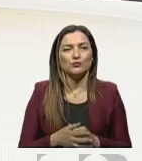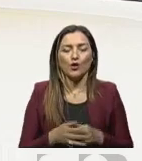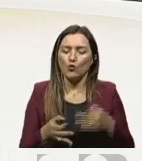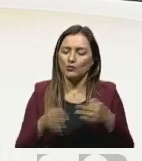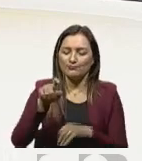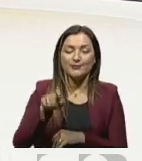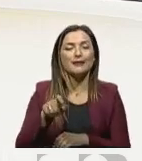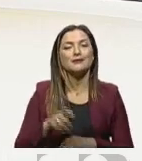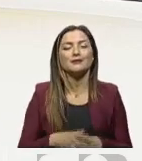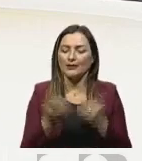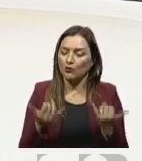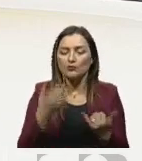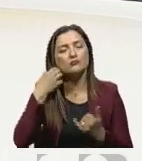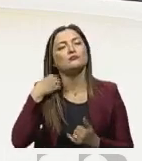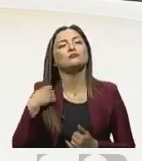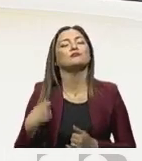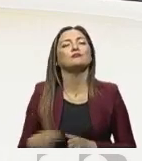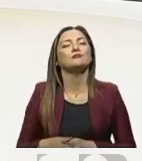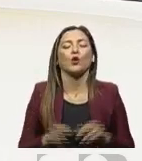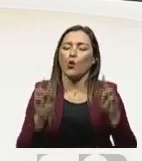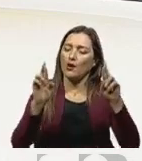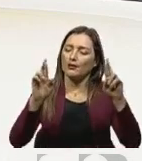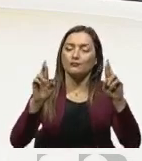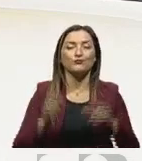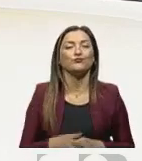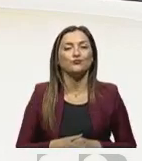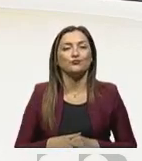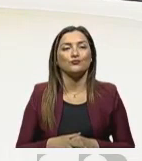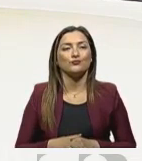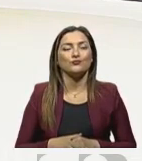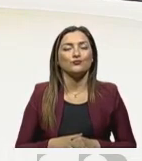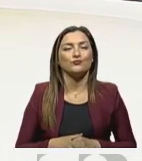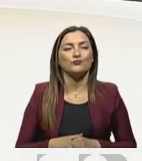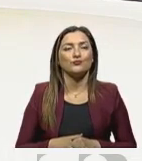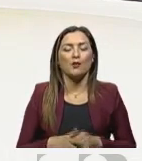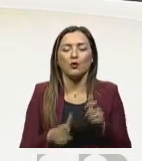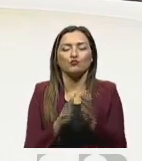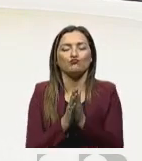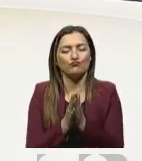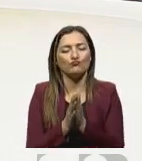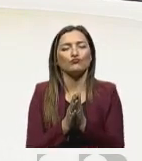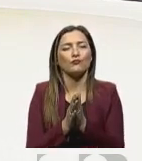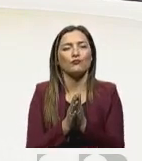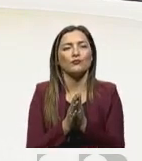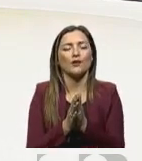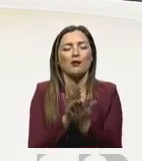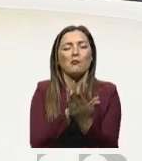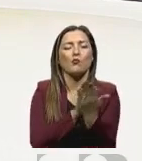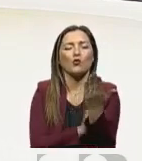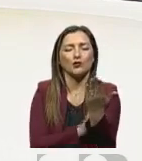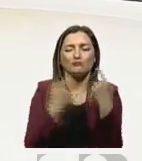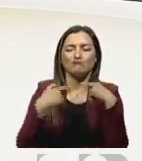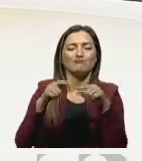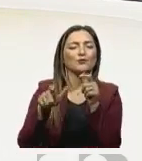justo y lo que necesitamos ahora Ojalá ojalá y este tipo de peticiones que hace la ciudadanía también de estos proyectos que